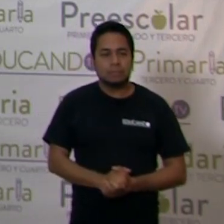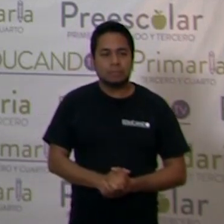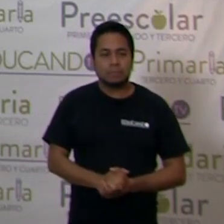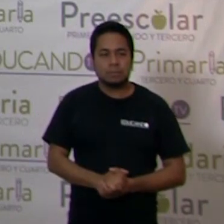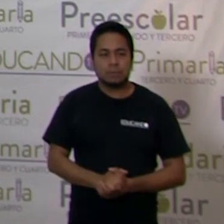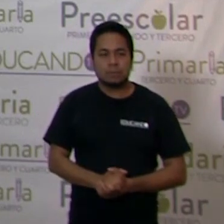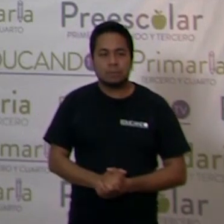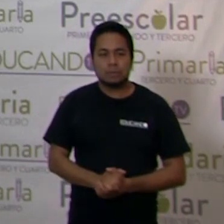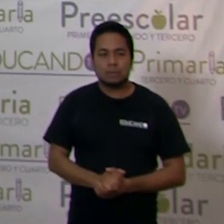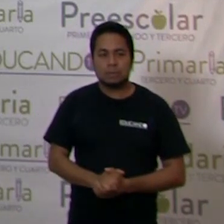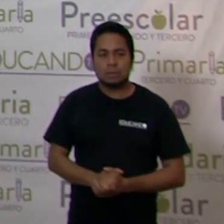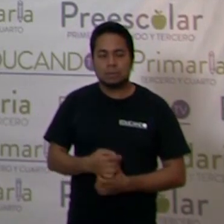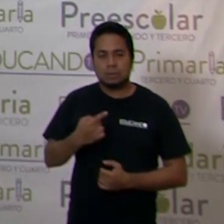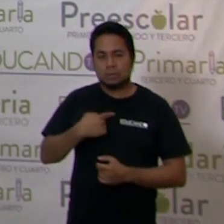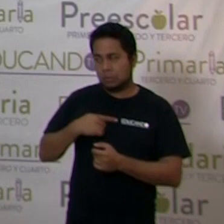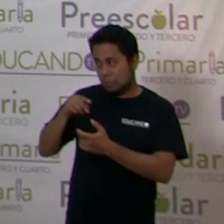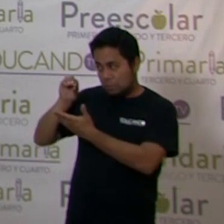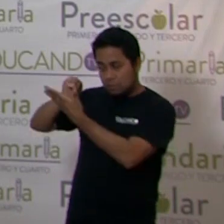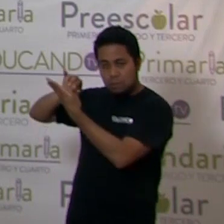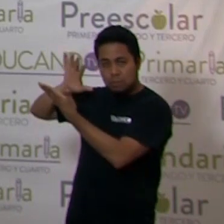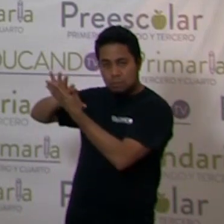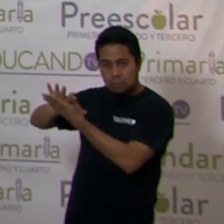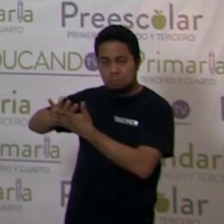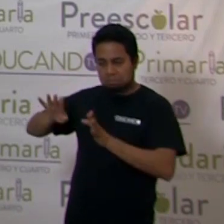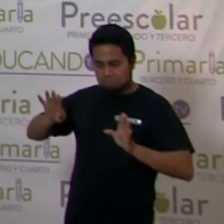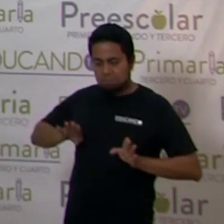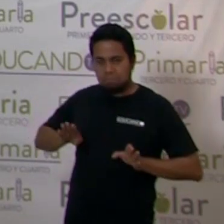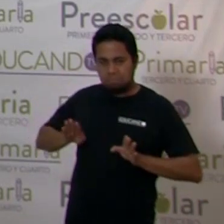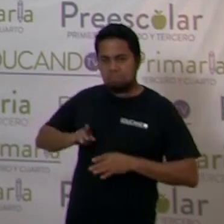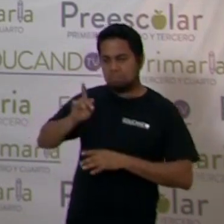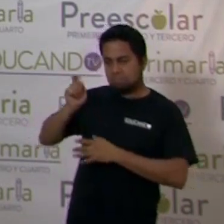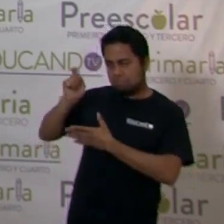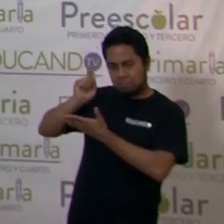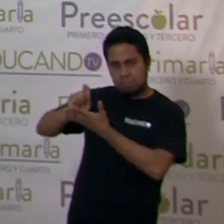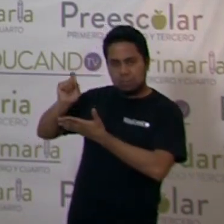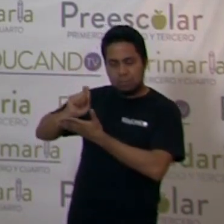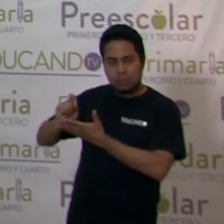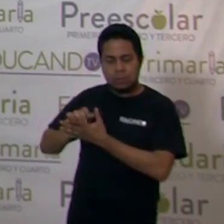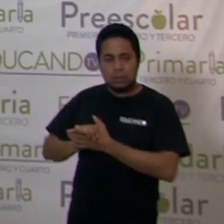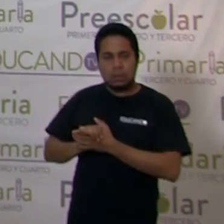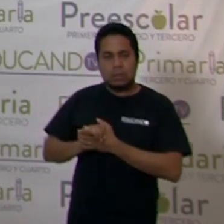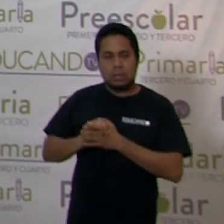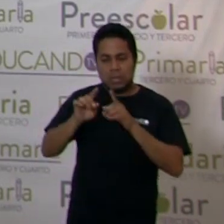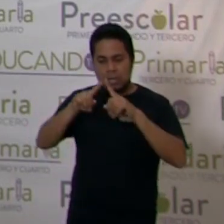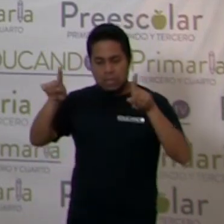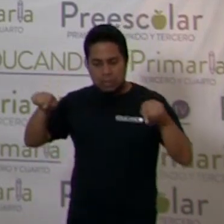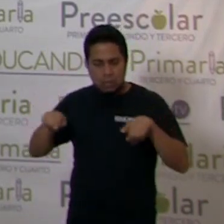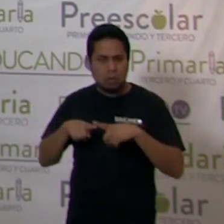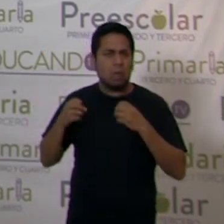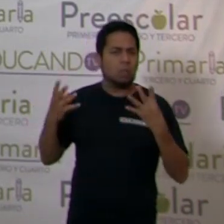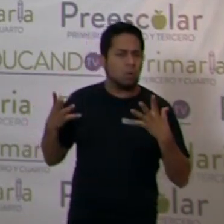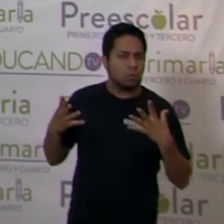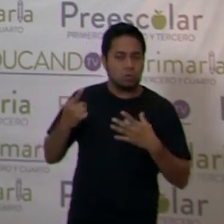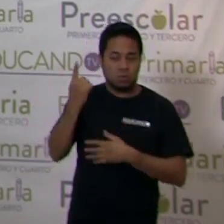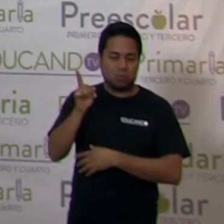poner su descripción Cuántos lados